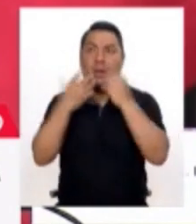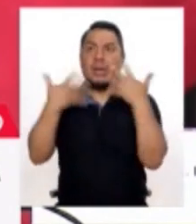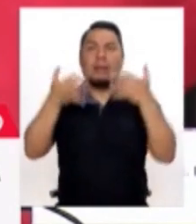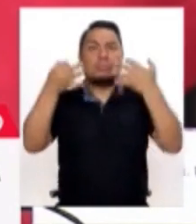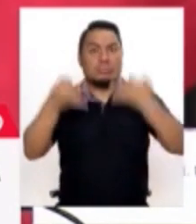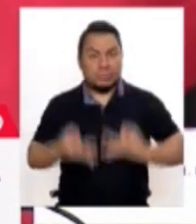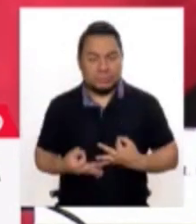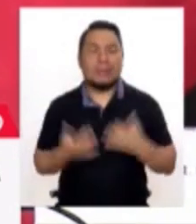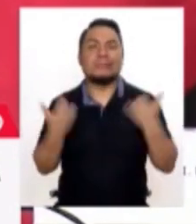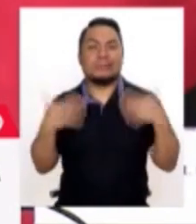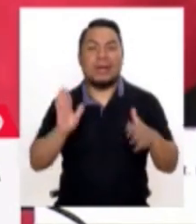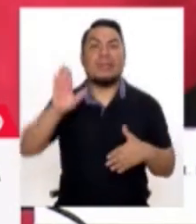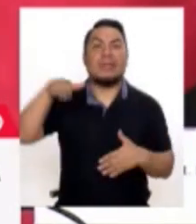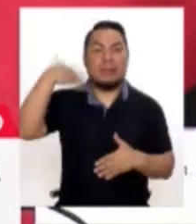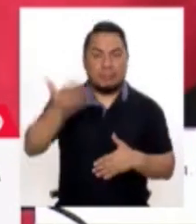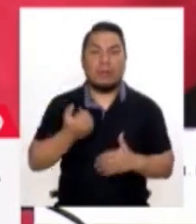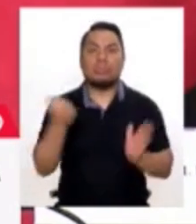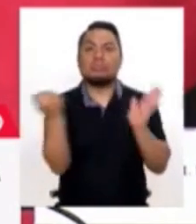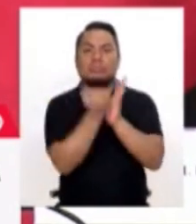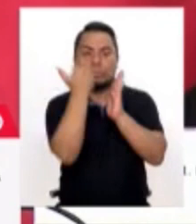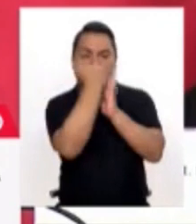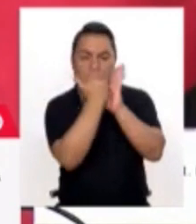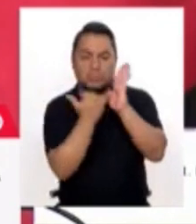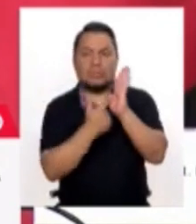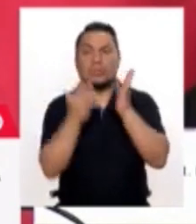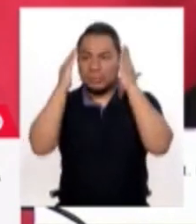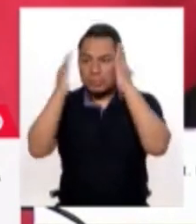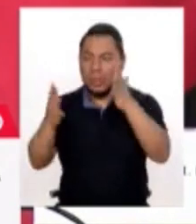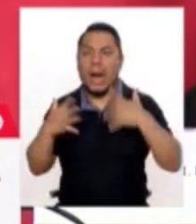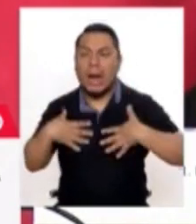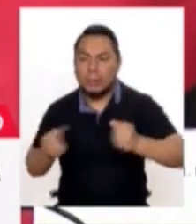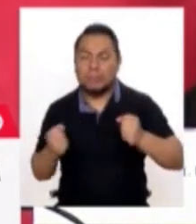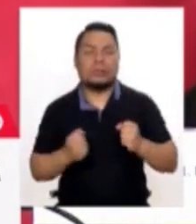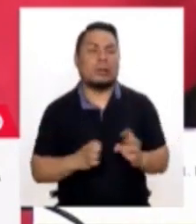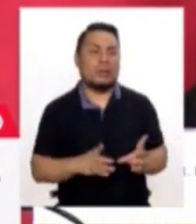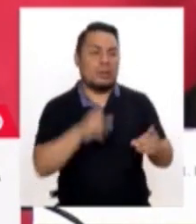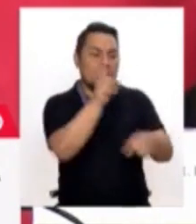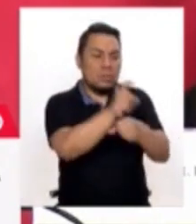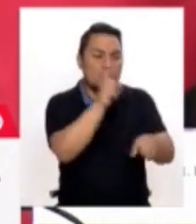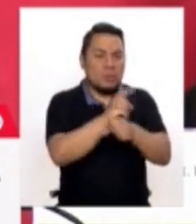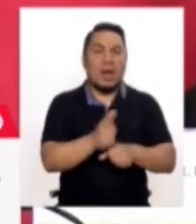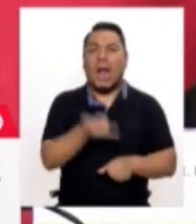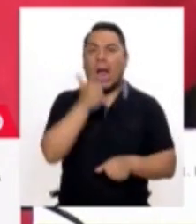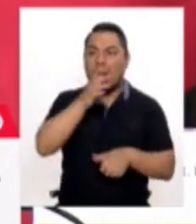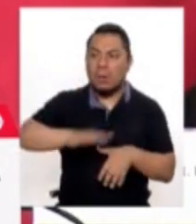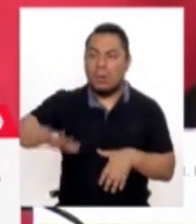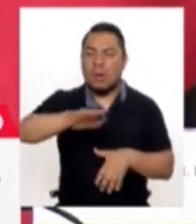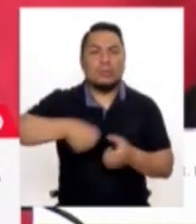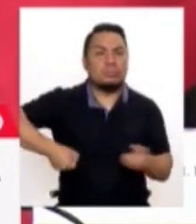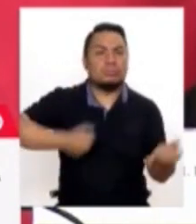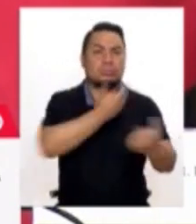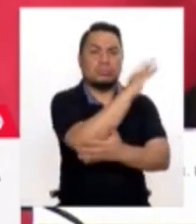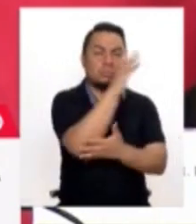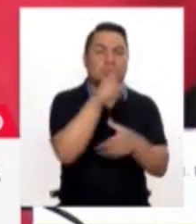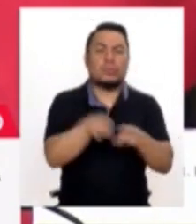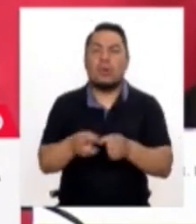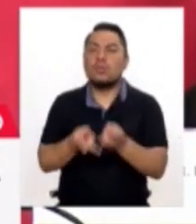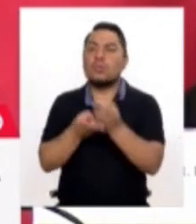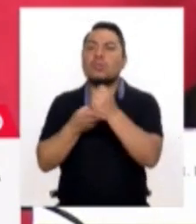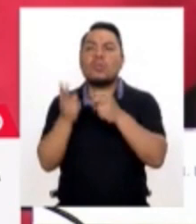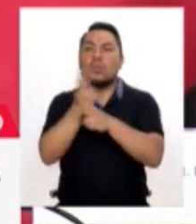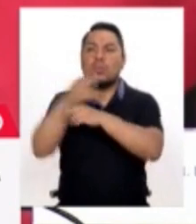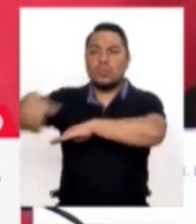adoptar medidas concretas y efectivas en salud, educación, agua potable, agricultura,